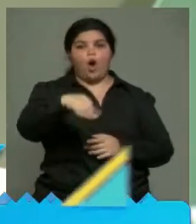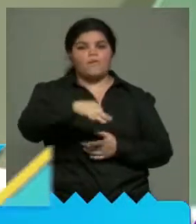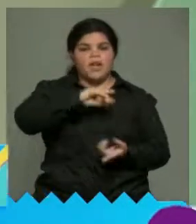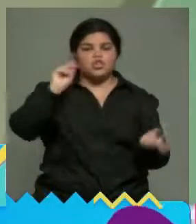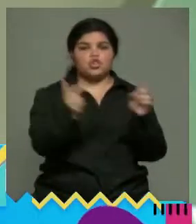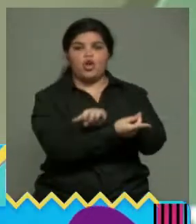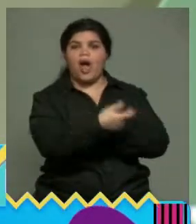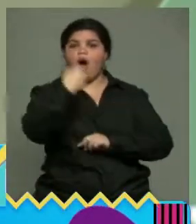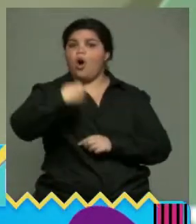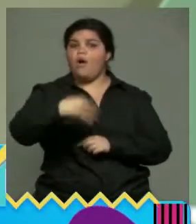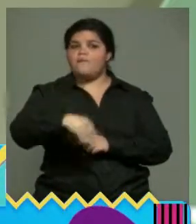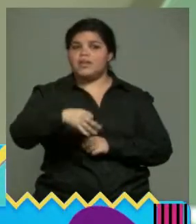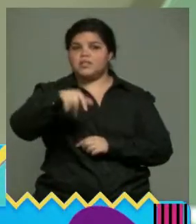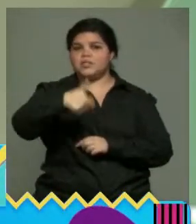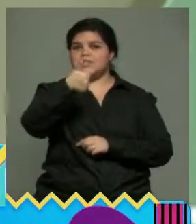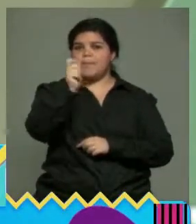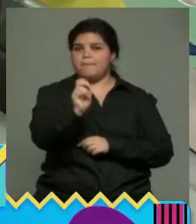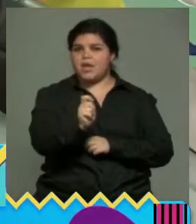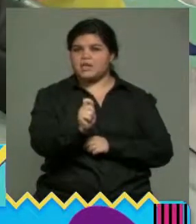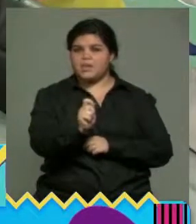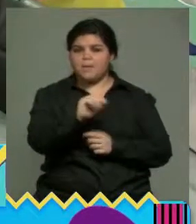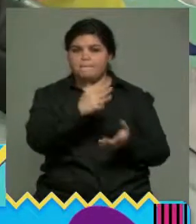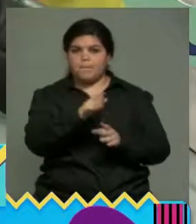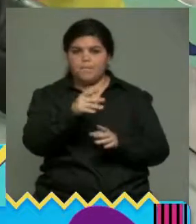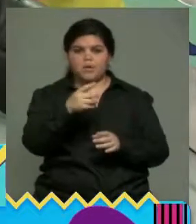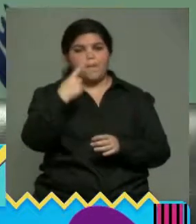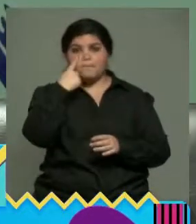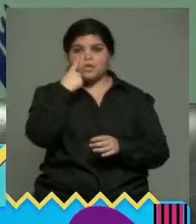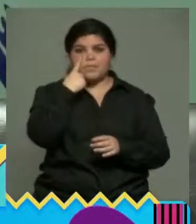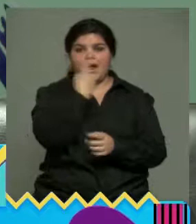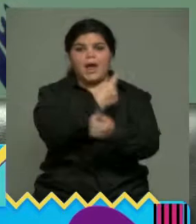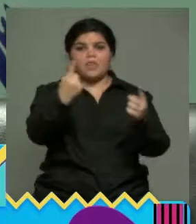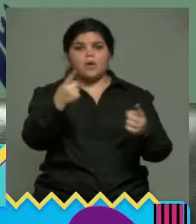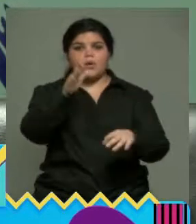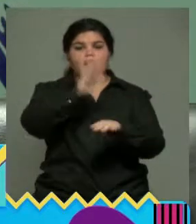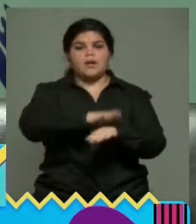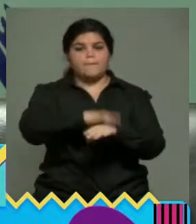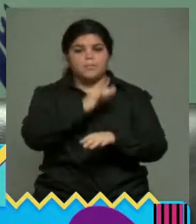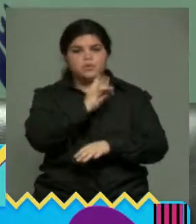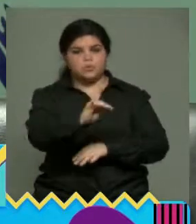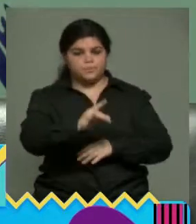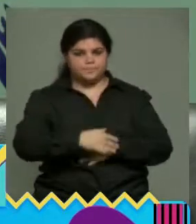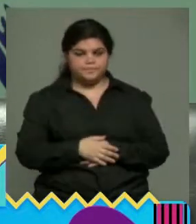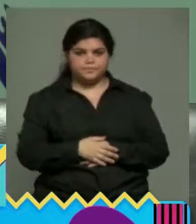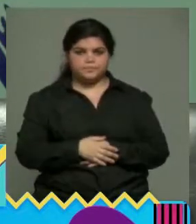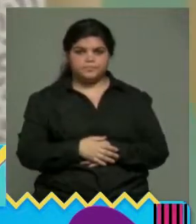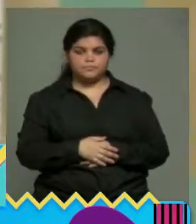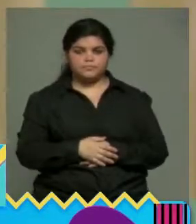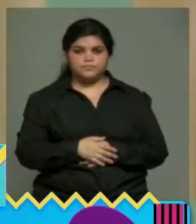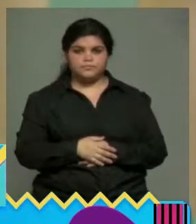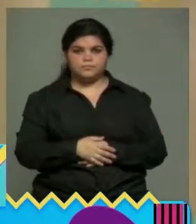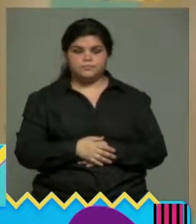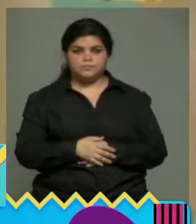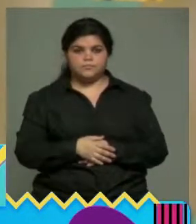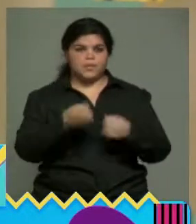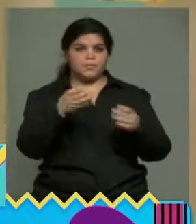hasta le dan un plazo creo que de 6 meses para que sí o sí cada municipio se haga cargo de eso. Bien. Recién, Jorge,